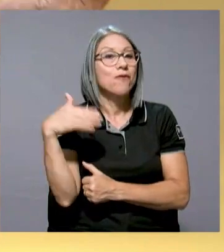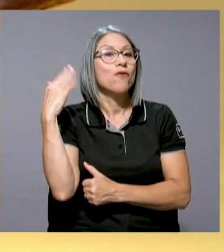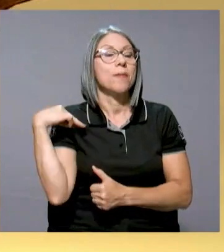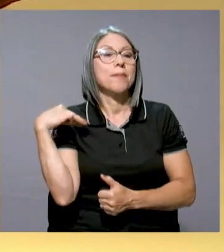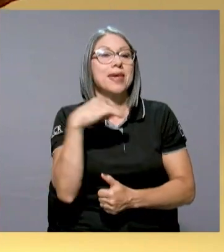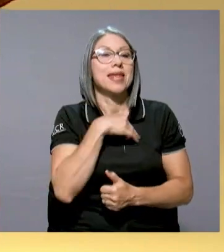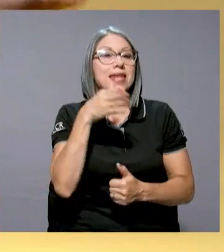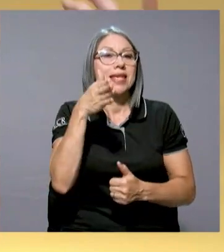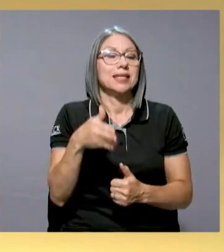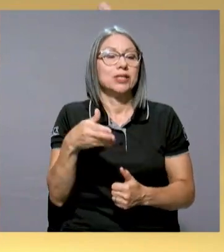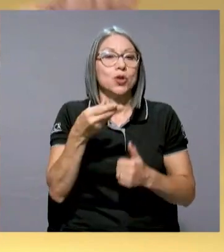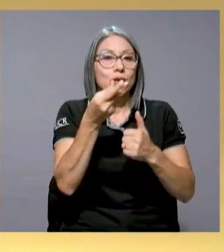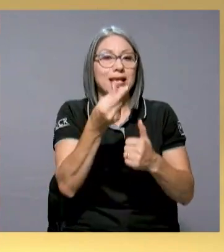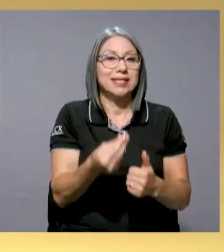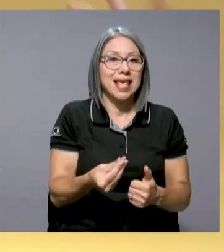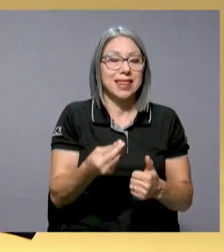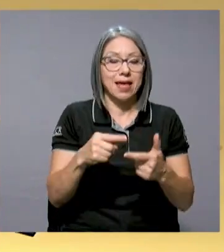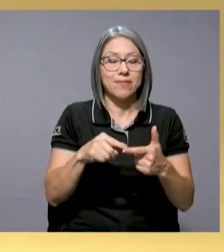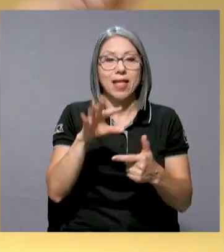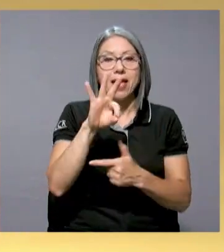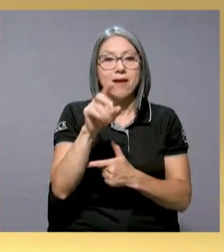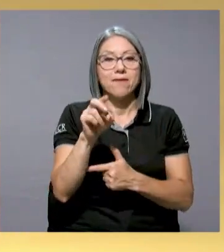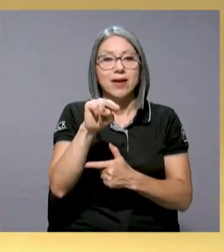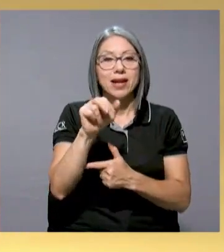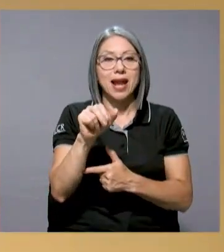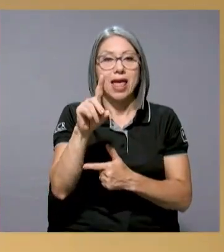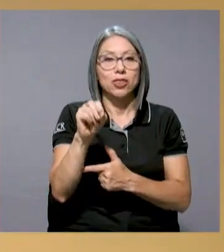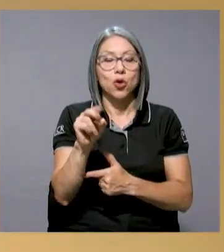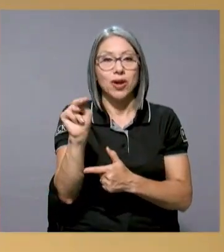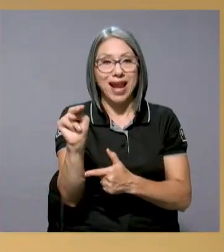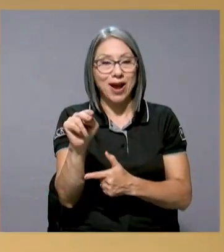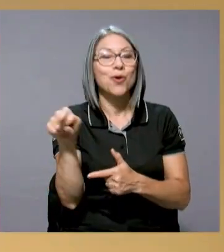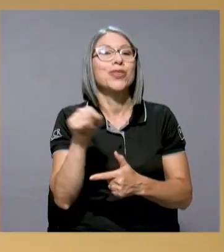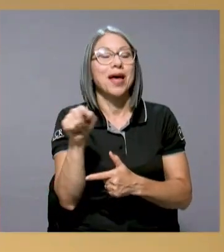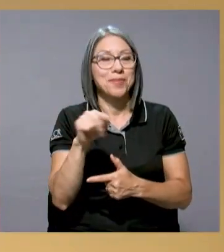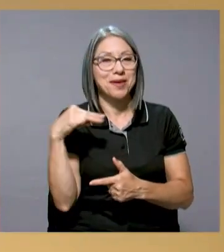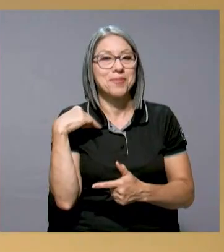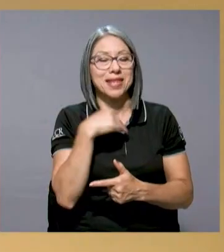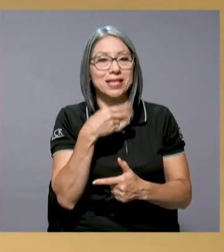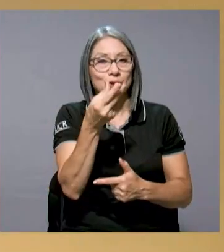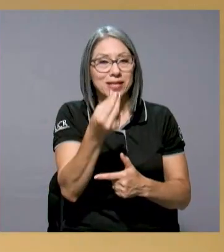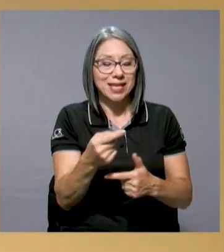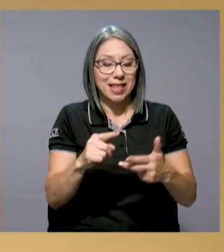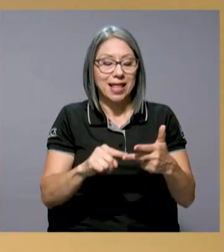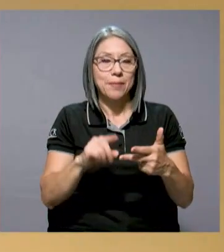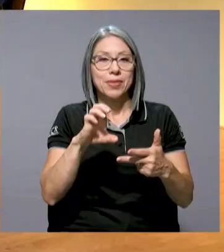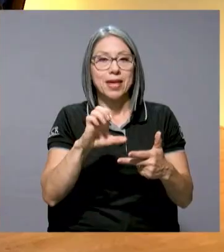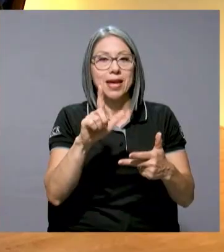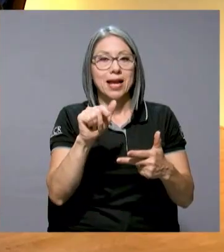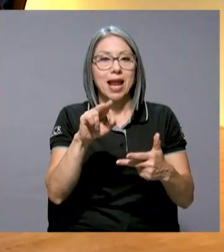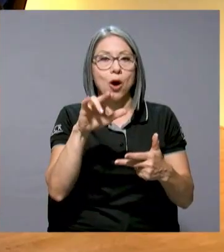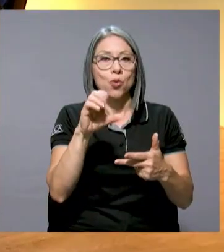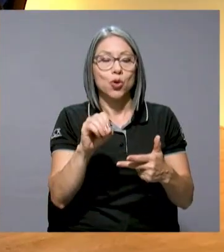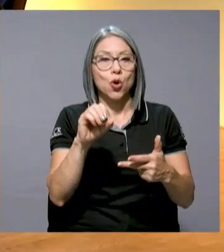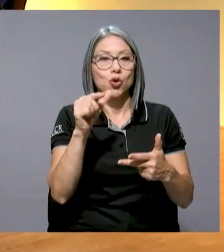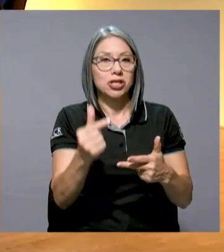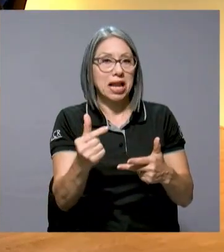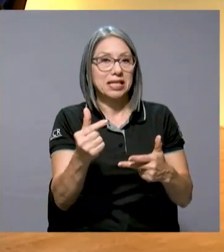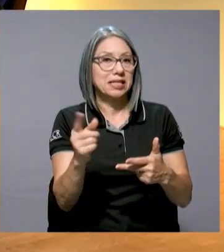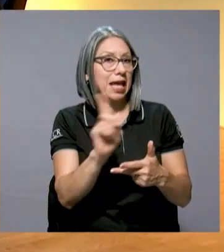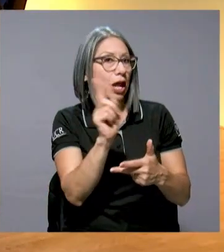don Fernando Naranjo, que también fue ministro de Hacienda, y de don Claudio González, que no fue ministro de